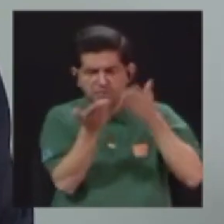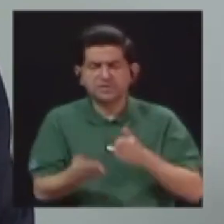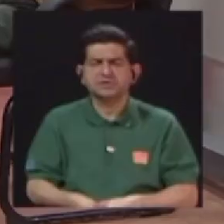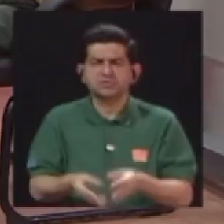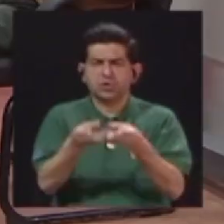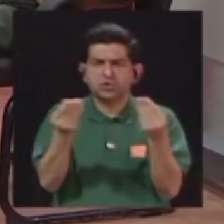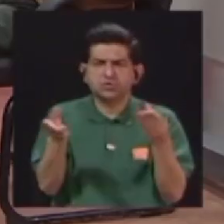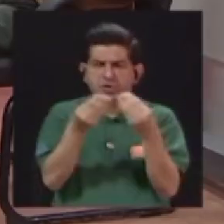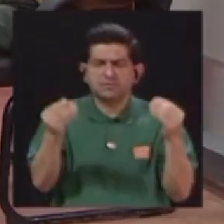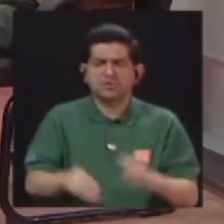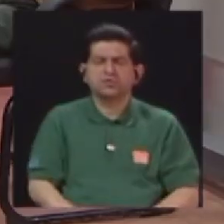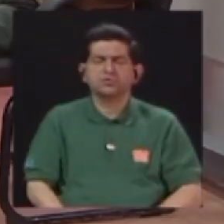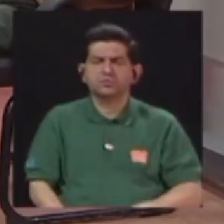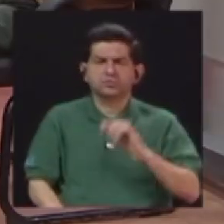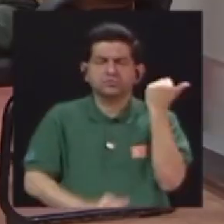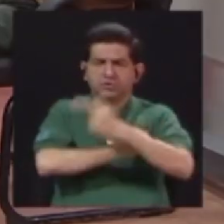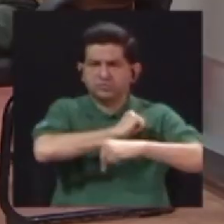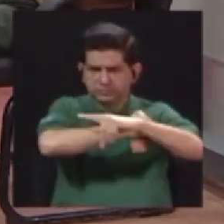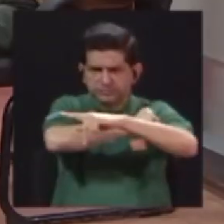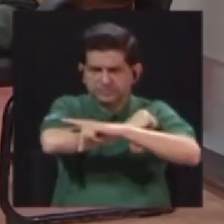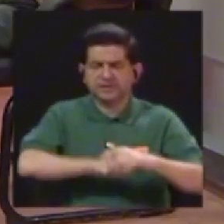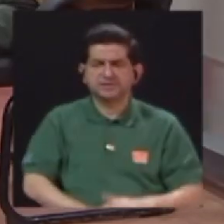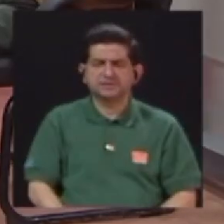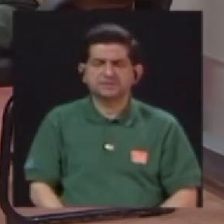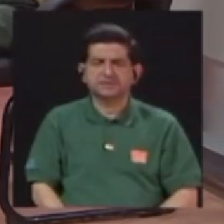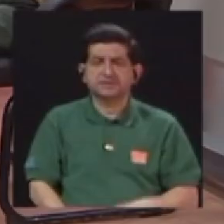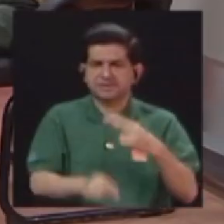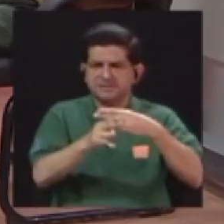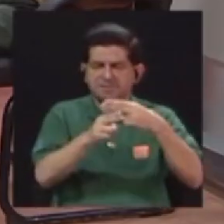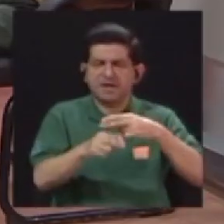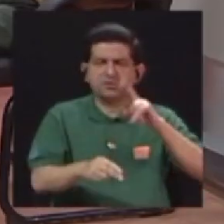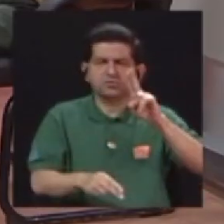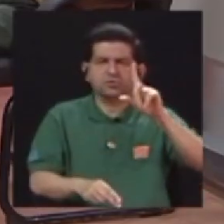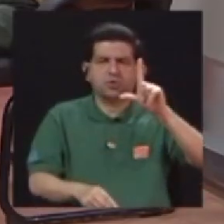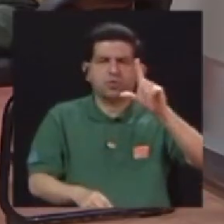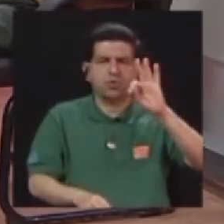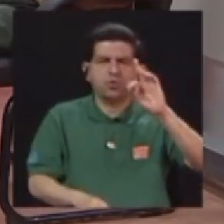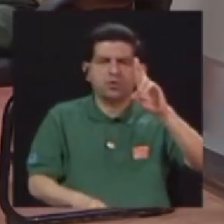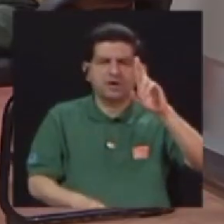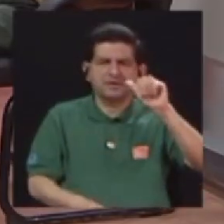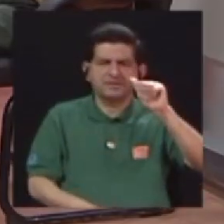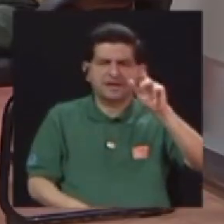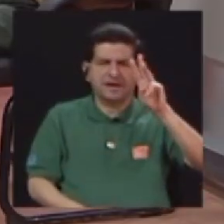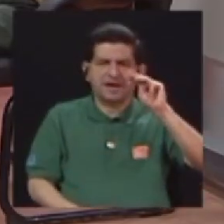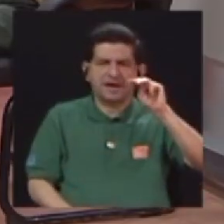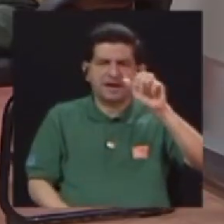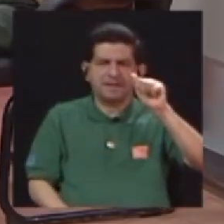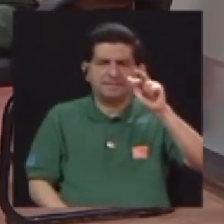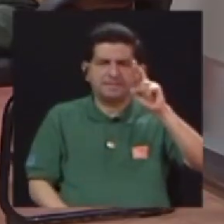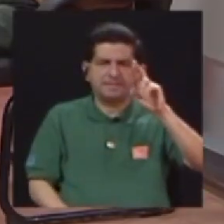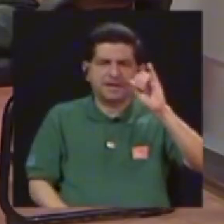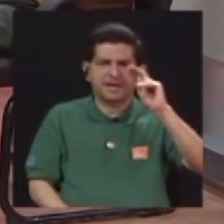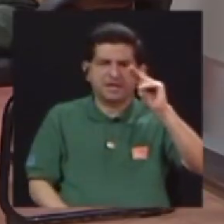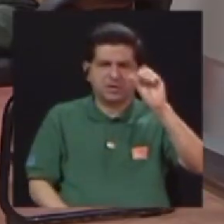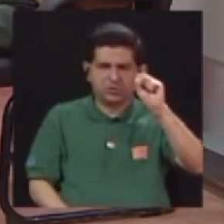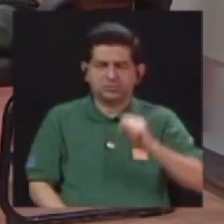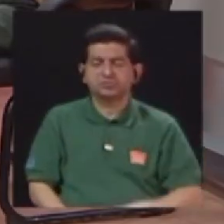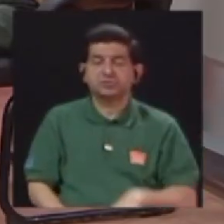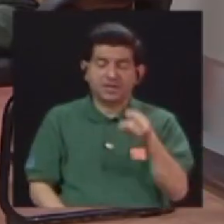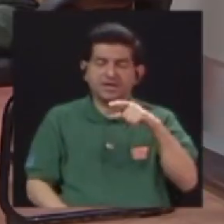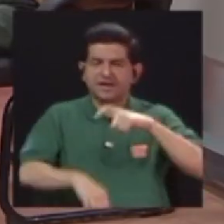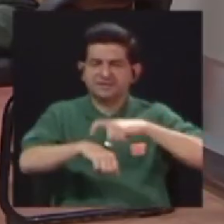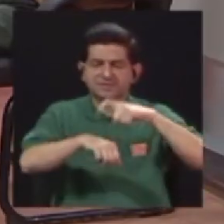ultramarinos, ¿verdad? Y así se mantuvo el negocio hasta la muerte de mi padre, que entonces el negocio se cerró.